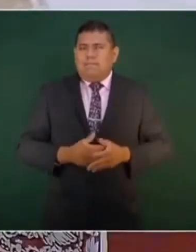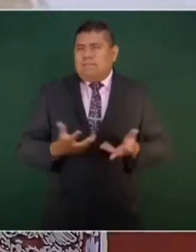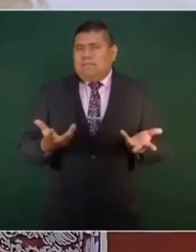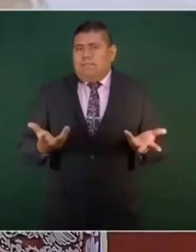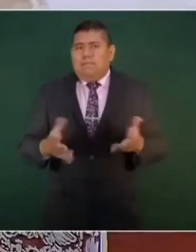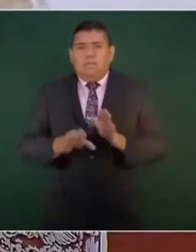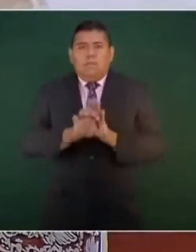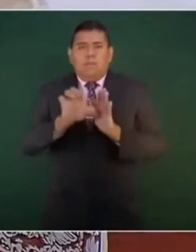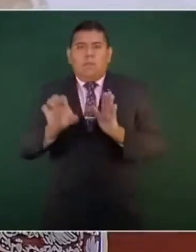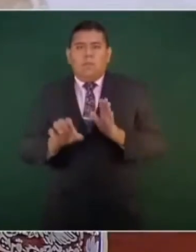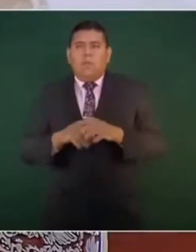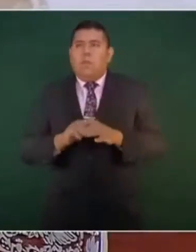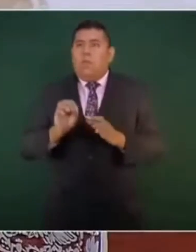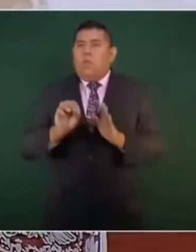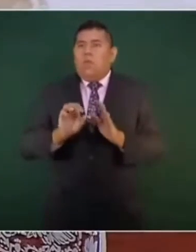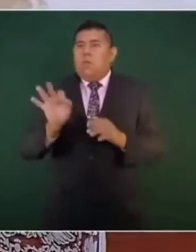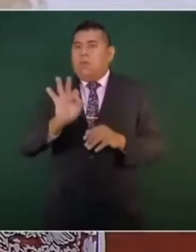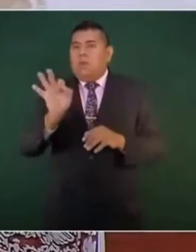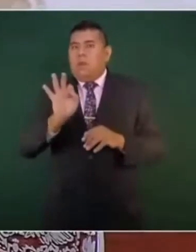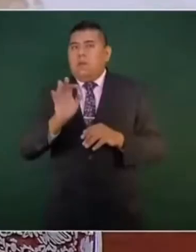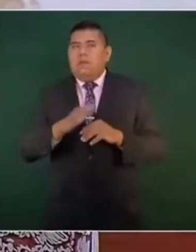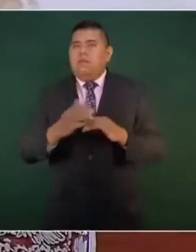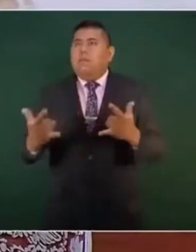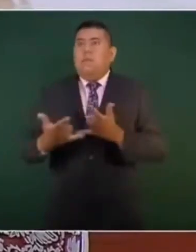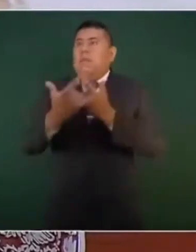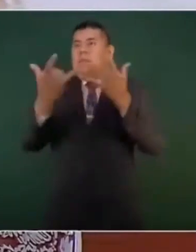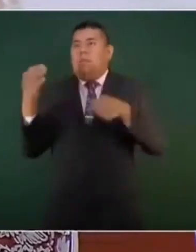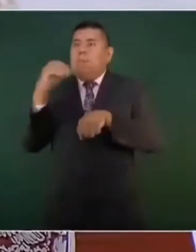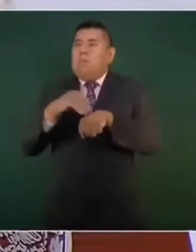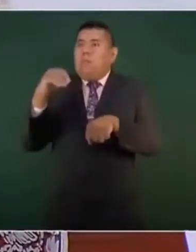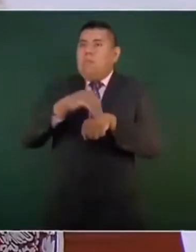El querer fabricar una este